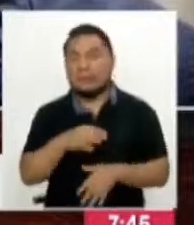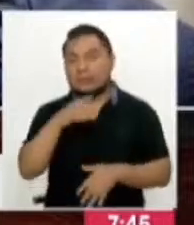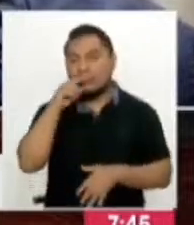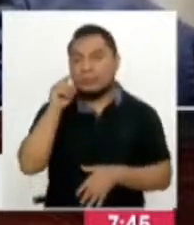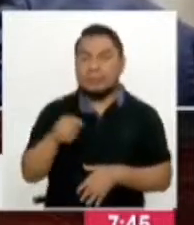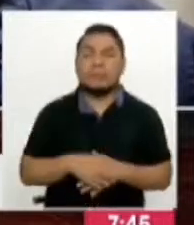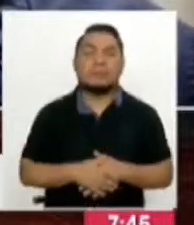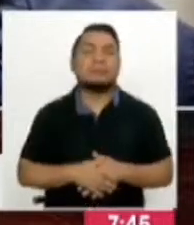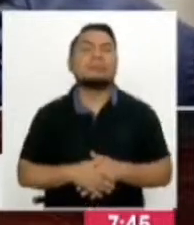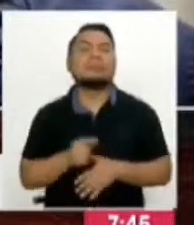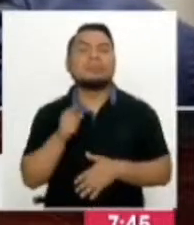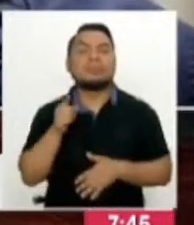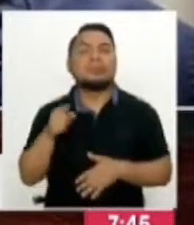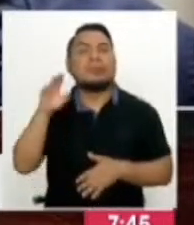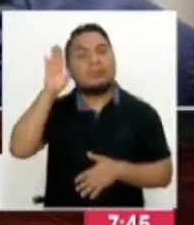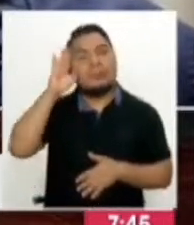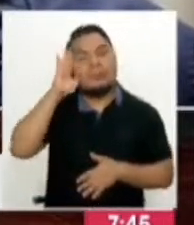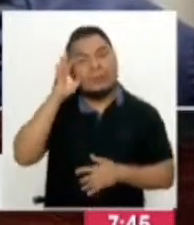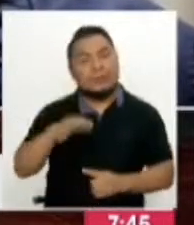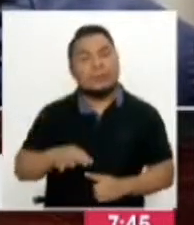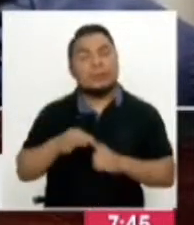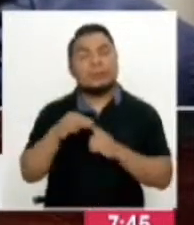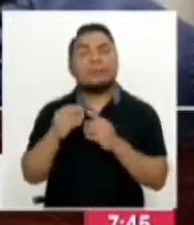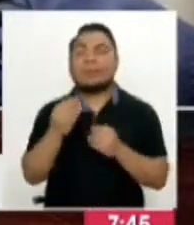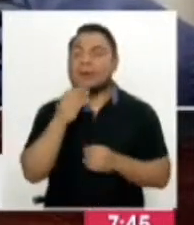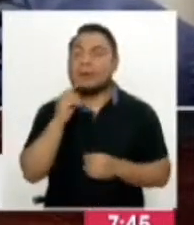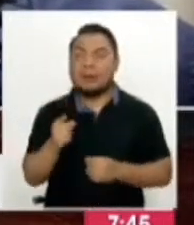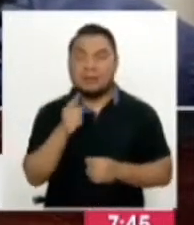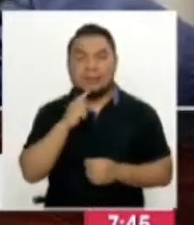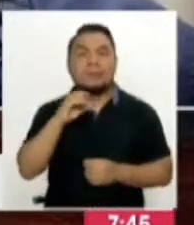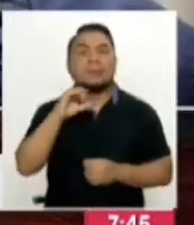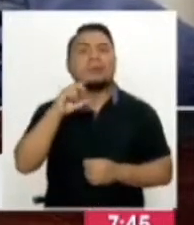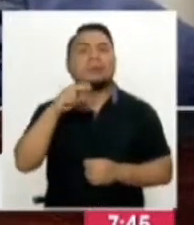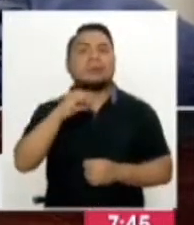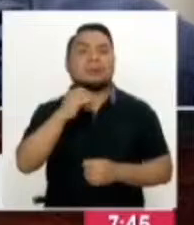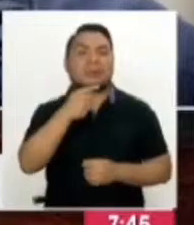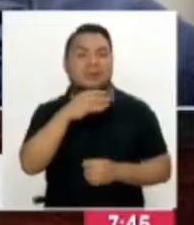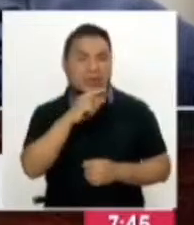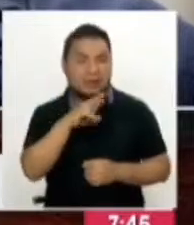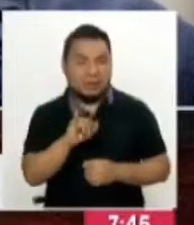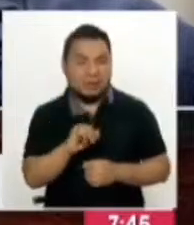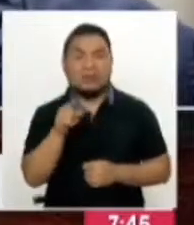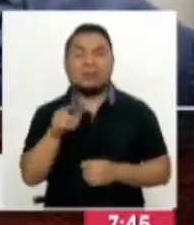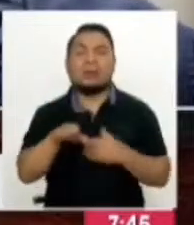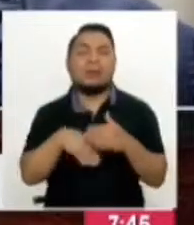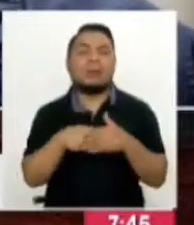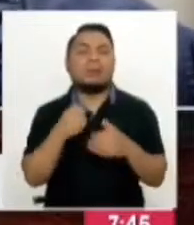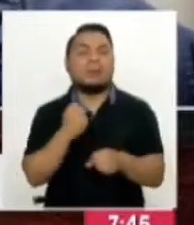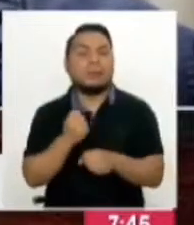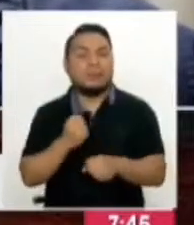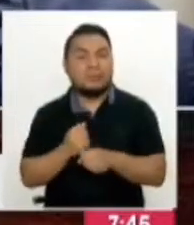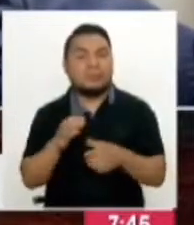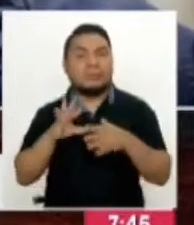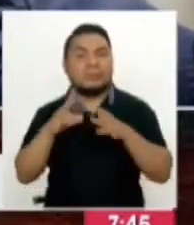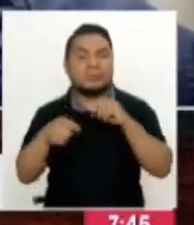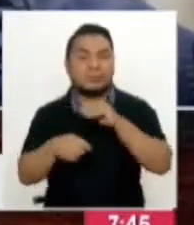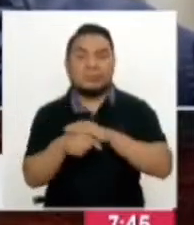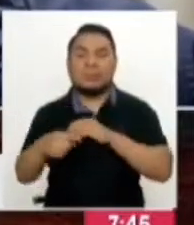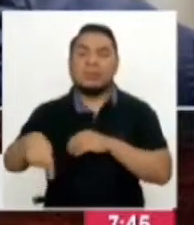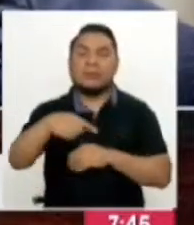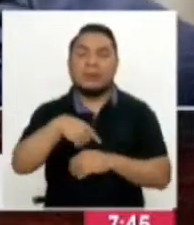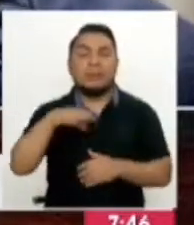antidrogas, con nuestras policías especializadas como la DININCRI y DINANDRO y las fiscalías anticorrupción, por ejemplo, con la